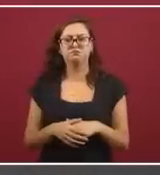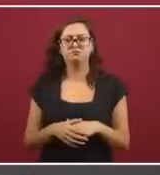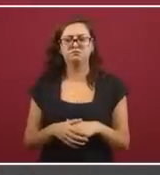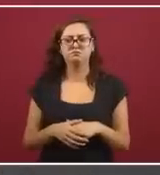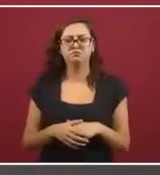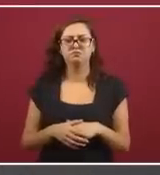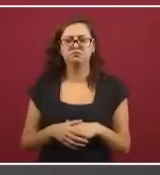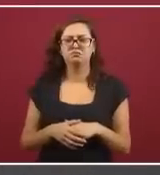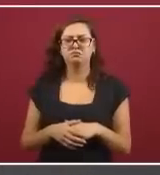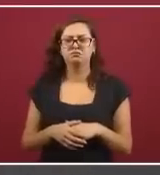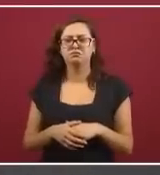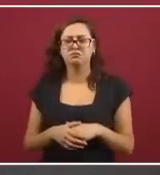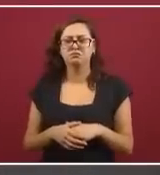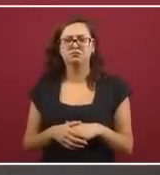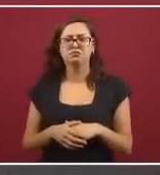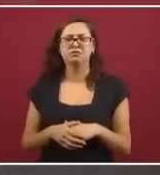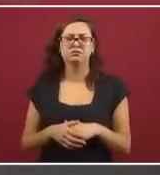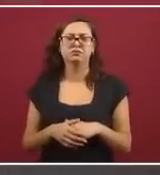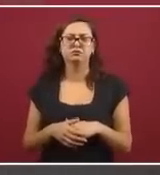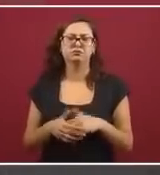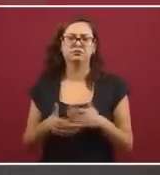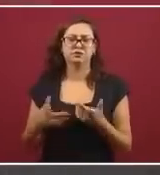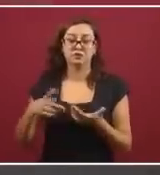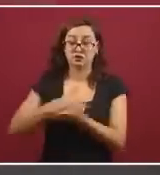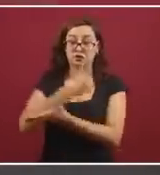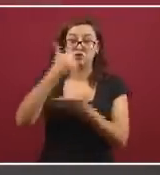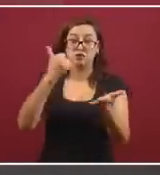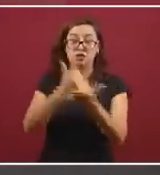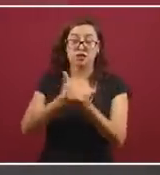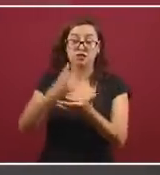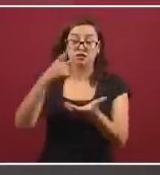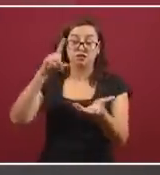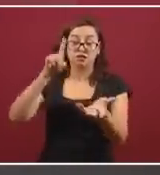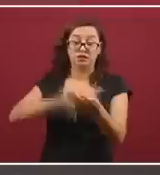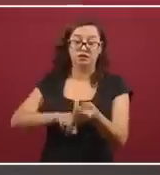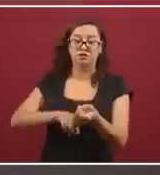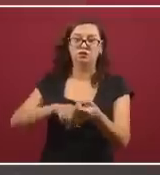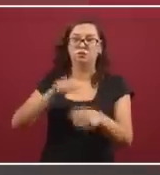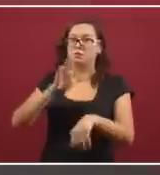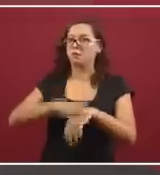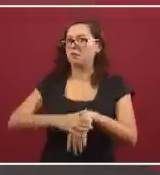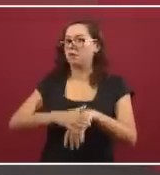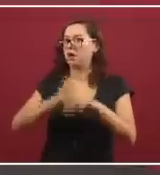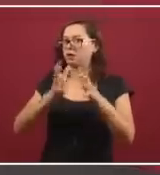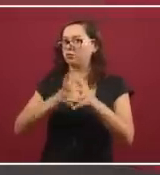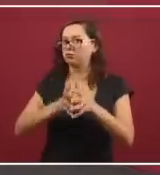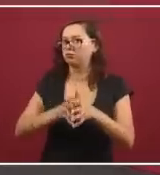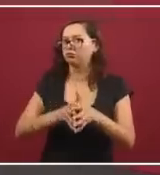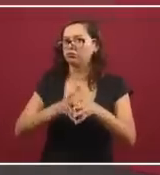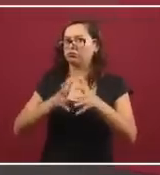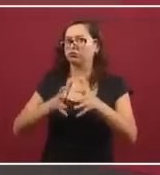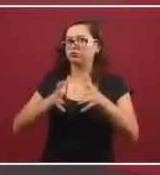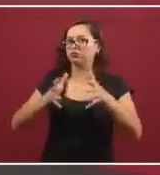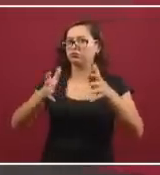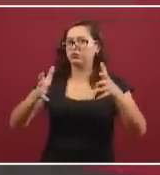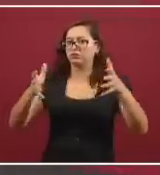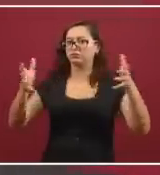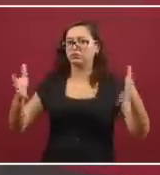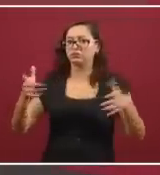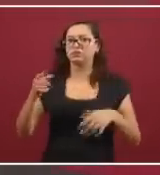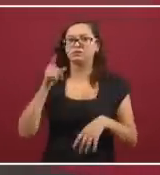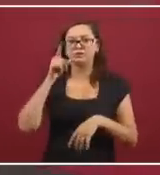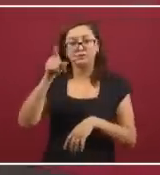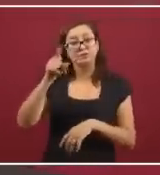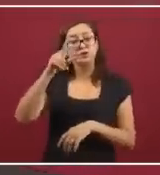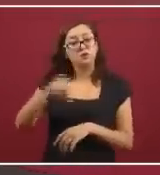la zona metropolitana y es un estado